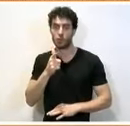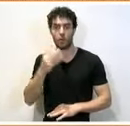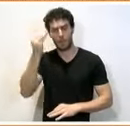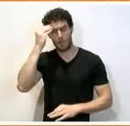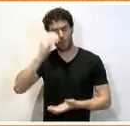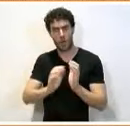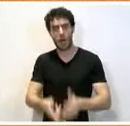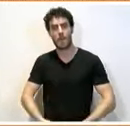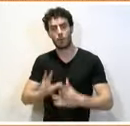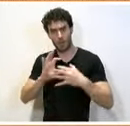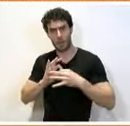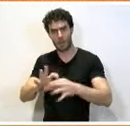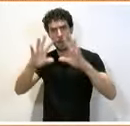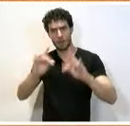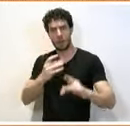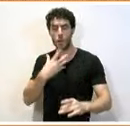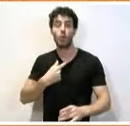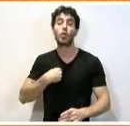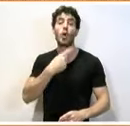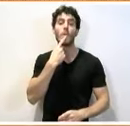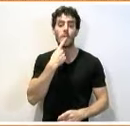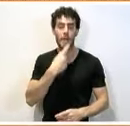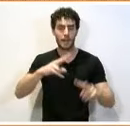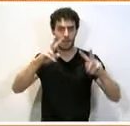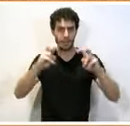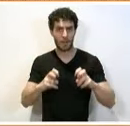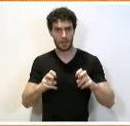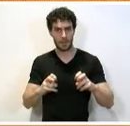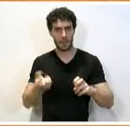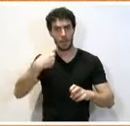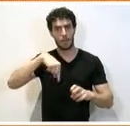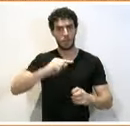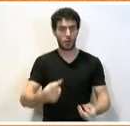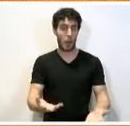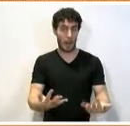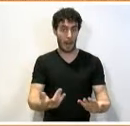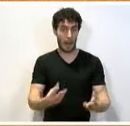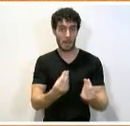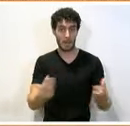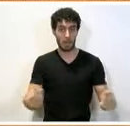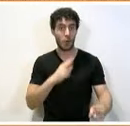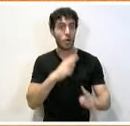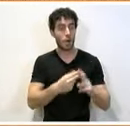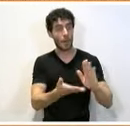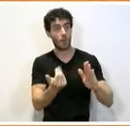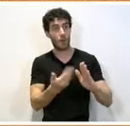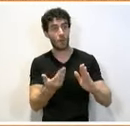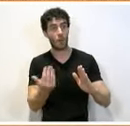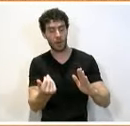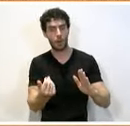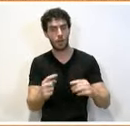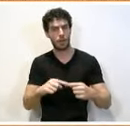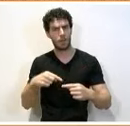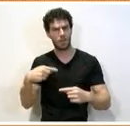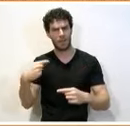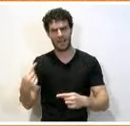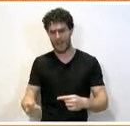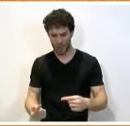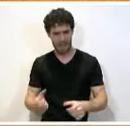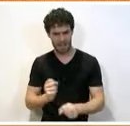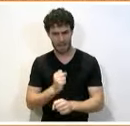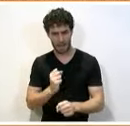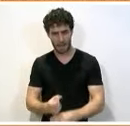en ese sentido, sino iba en el sentido en el que se dieron ustedes mucha prisa en retirar el nombre de Almudena Grandes y, sin embargo, se han dado muy poquita